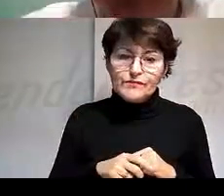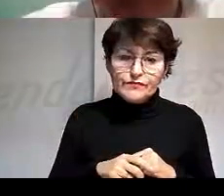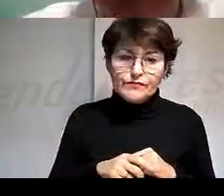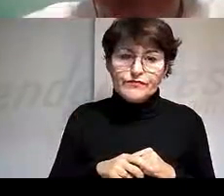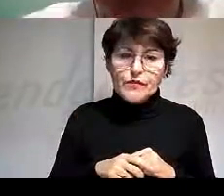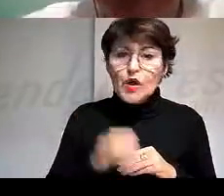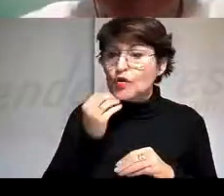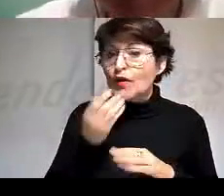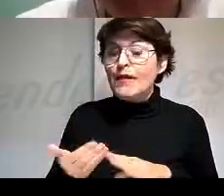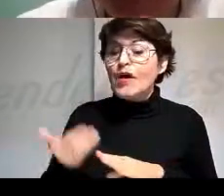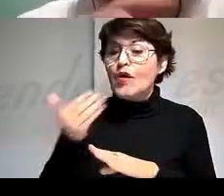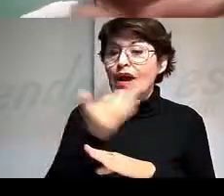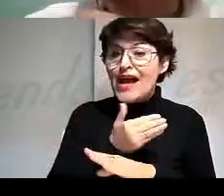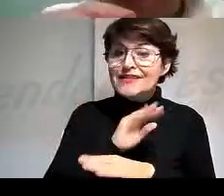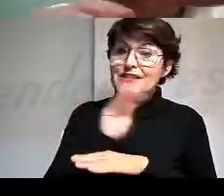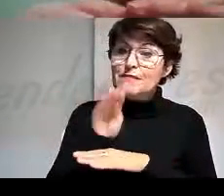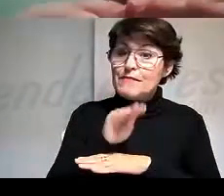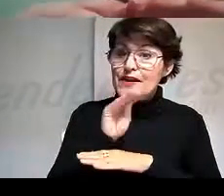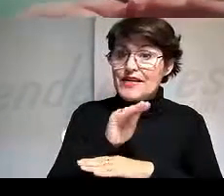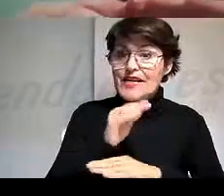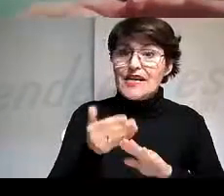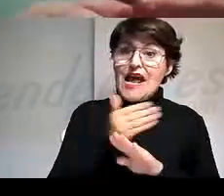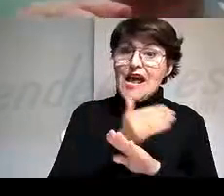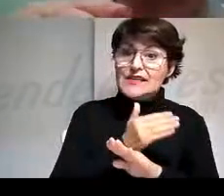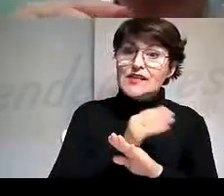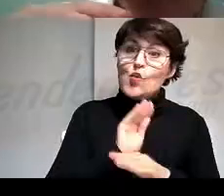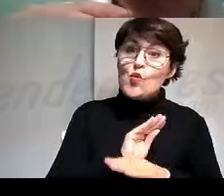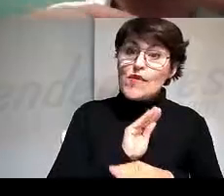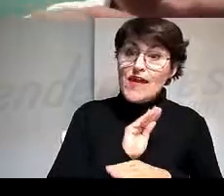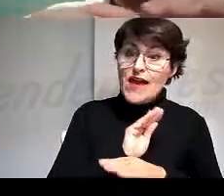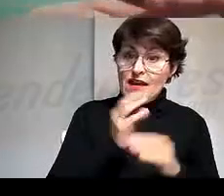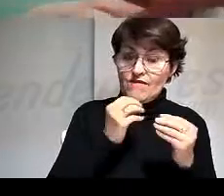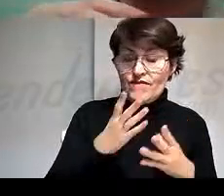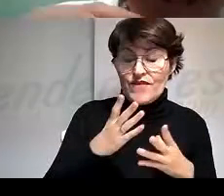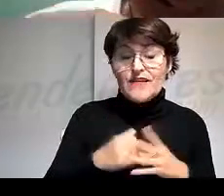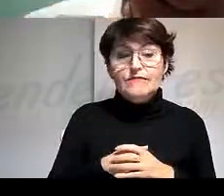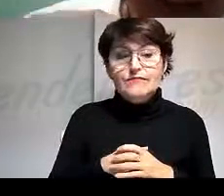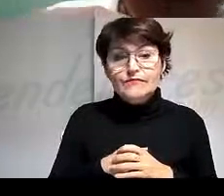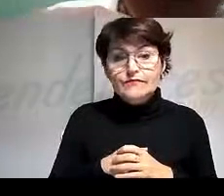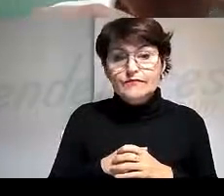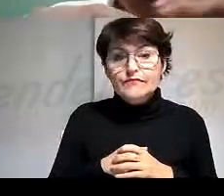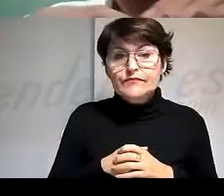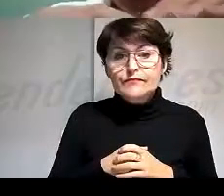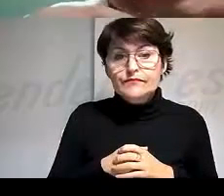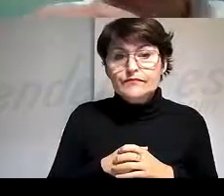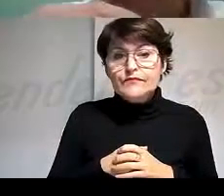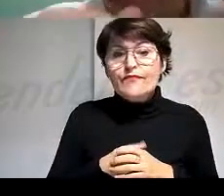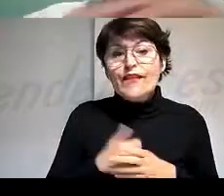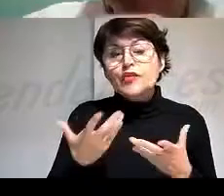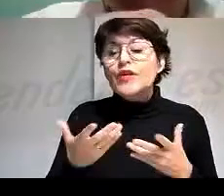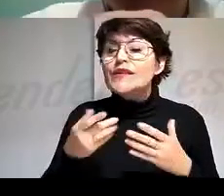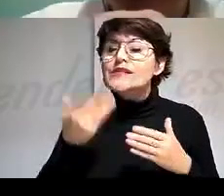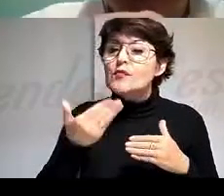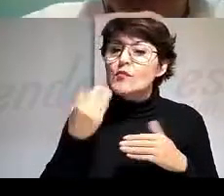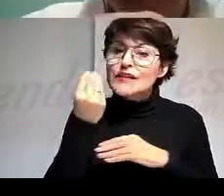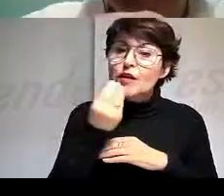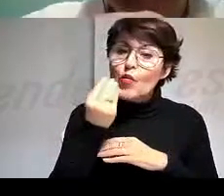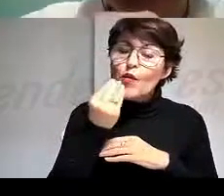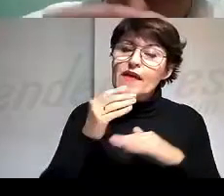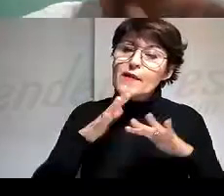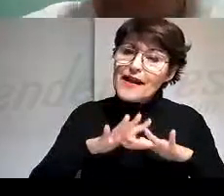absolutamente complicado. De todas maneras, que el proceso degenerativo de artrosis se lentezca depende un poco de que